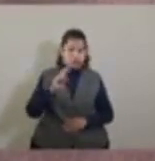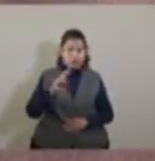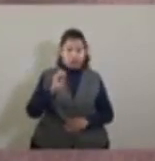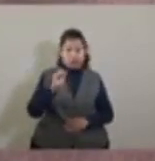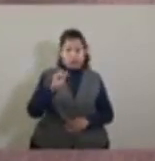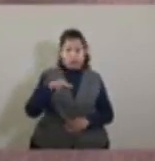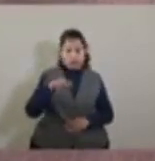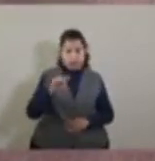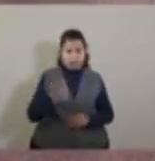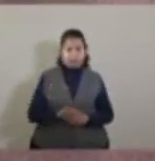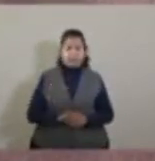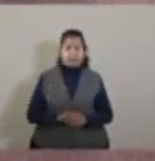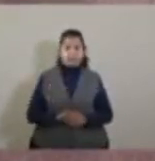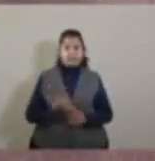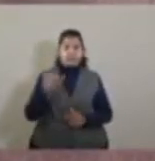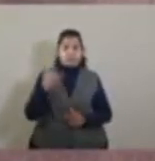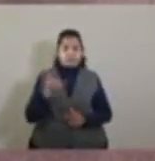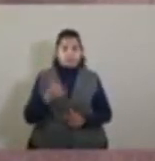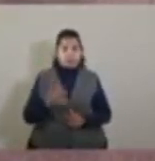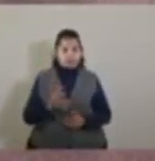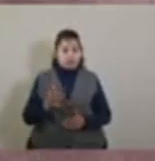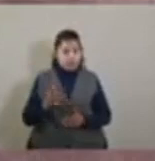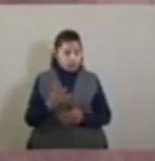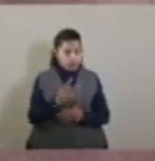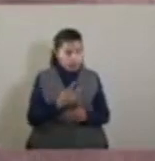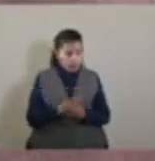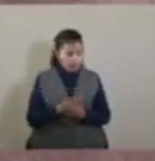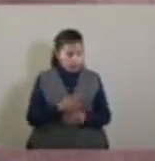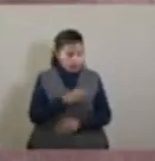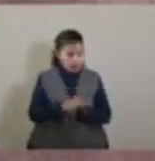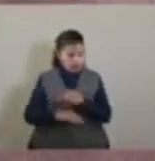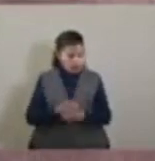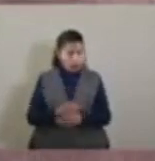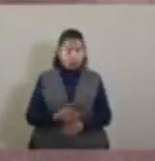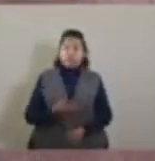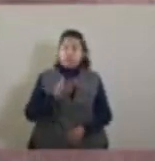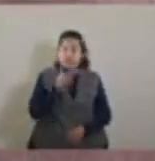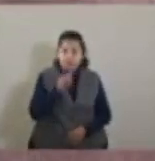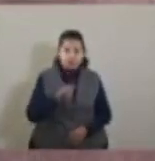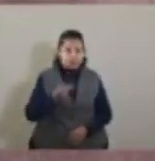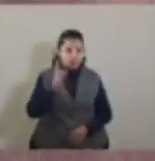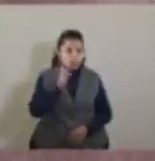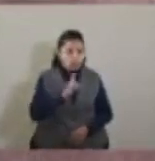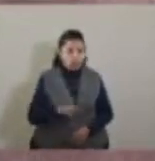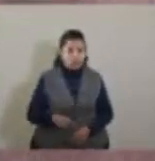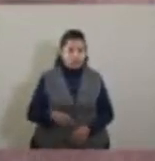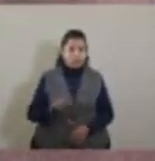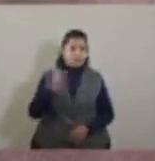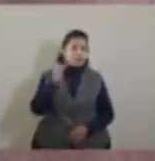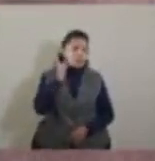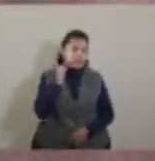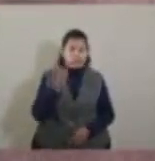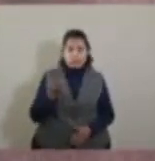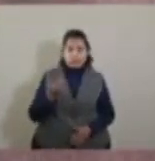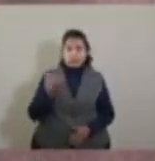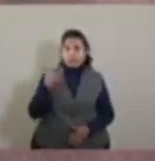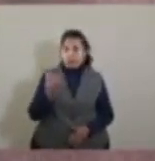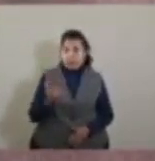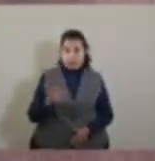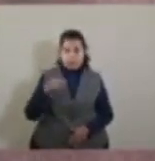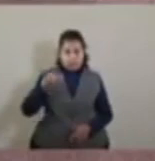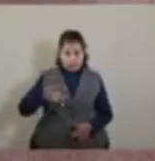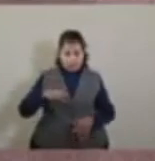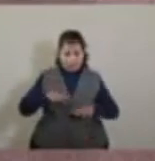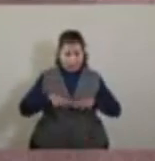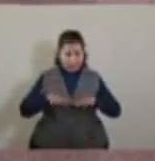2018 fue nombrado coordinador general de ganadería de la Secretaría de Agricultura y Desarrollo Rural de Zacatecas. Durante la contienda electoral